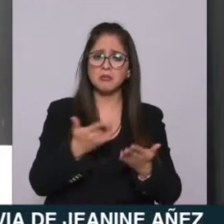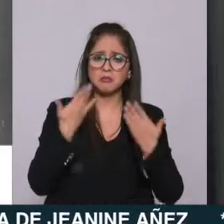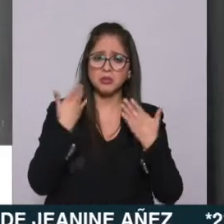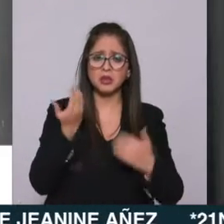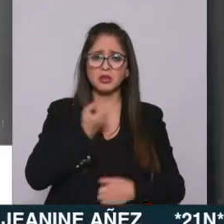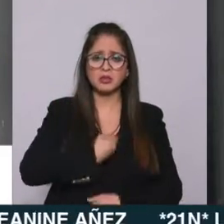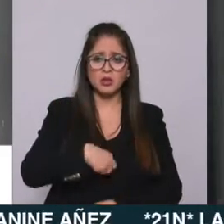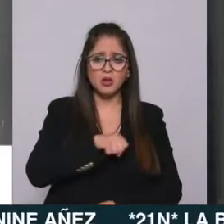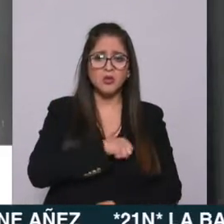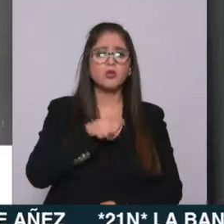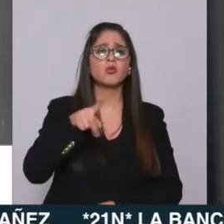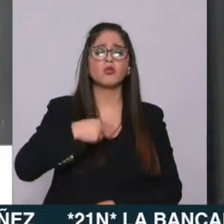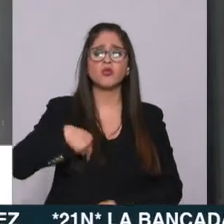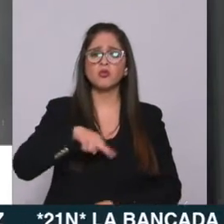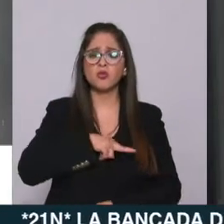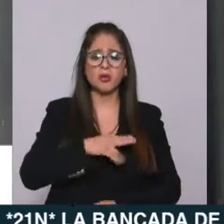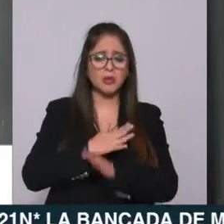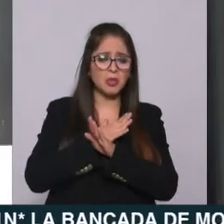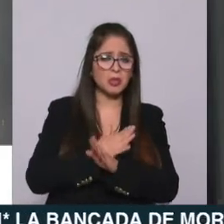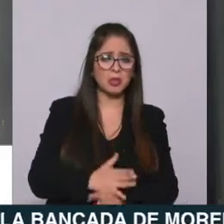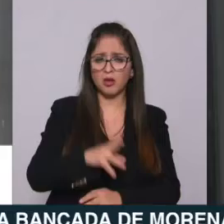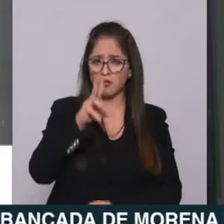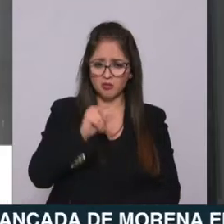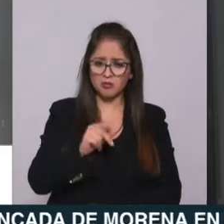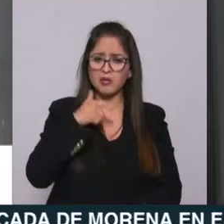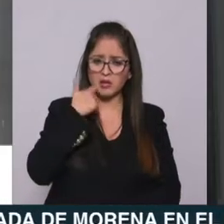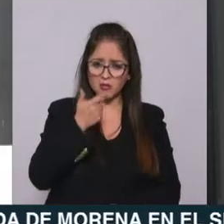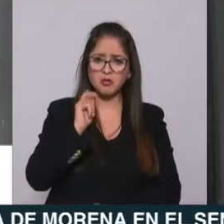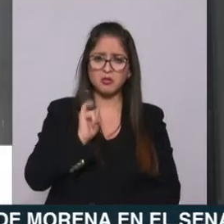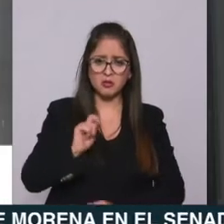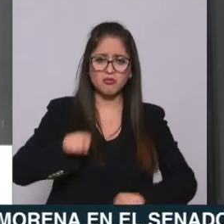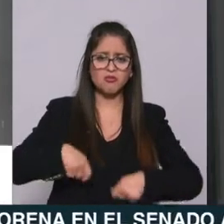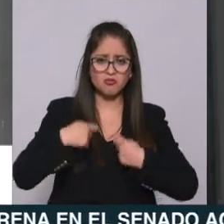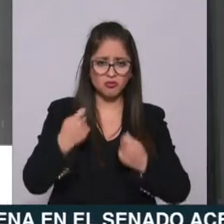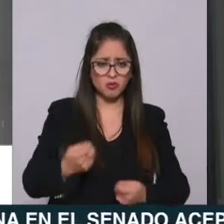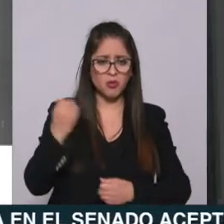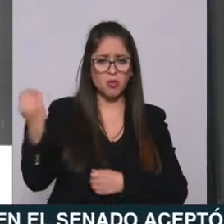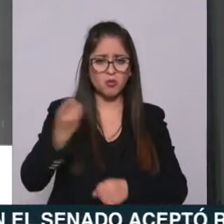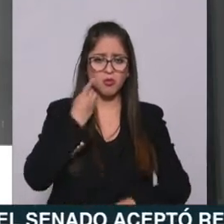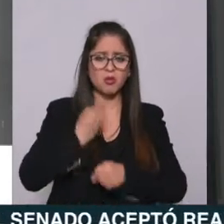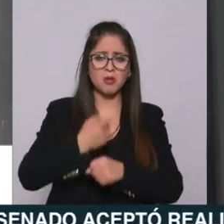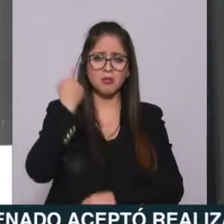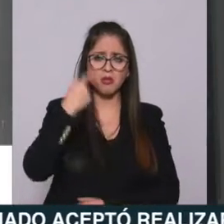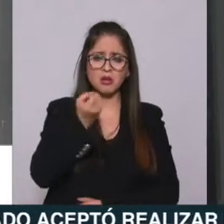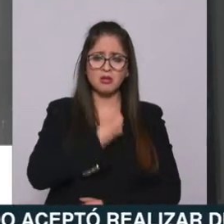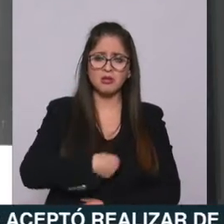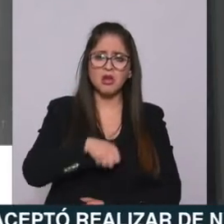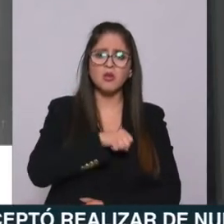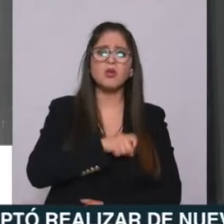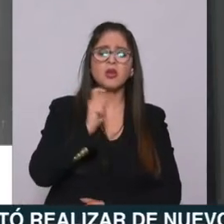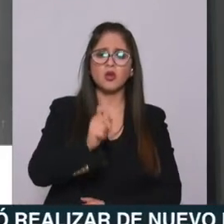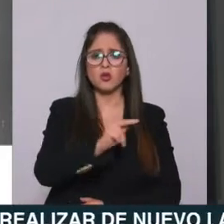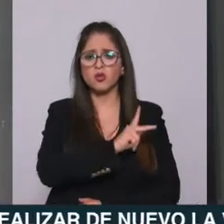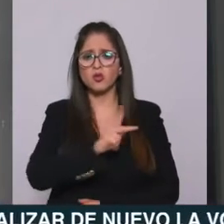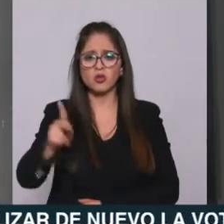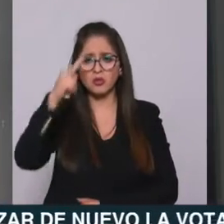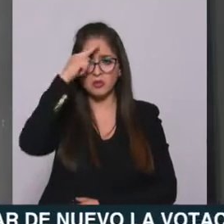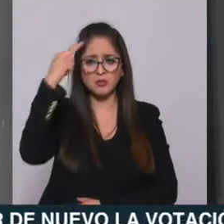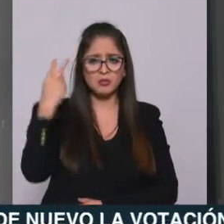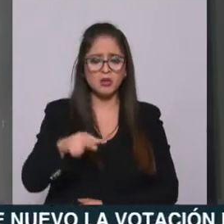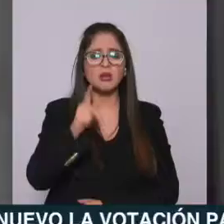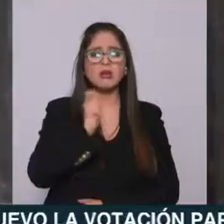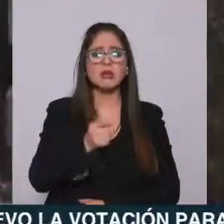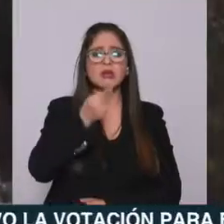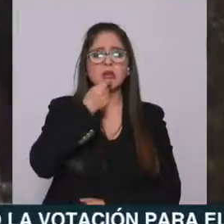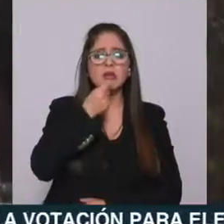Nosotros de ninguna manera nos oponemos a que haya mejores servicios de salud para todos los mexicanos y especialmente para nuestros hijos que la están pasando tan mal, que son niños